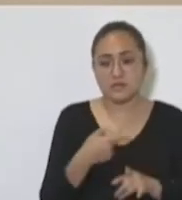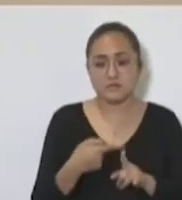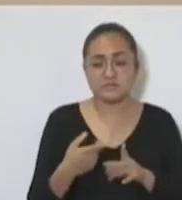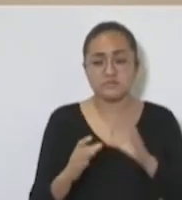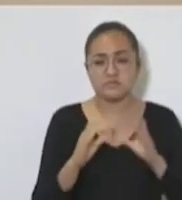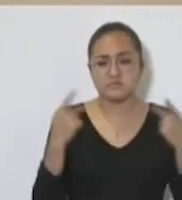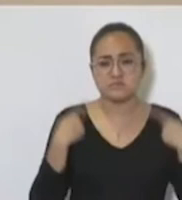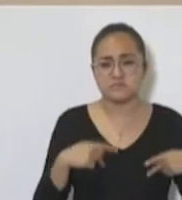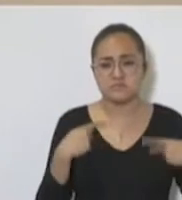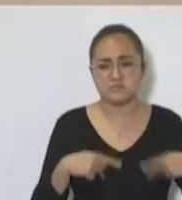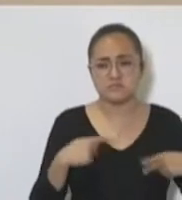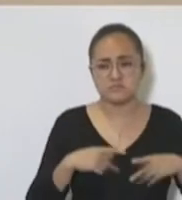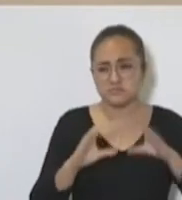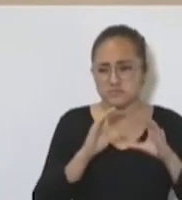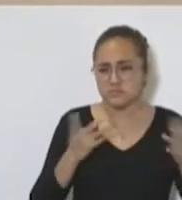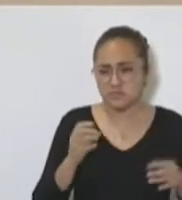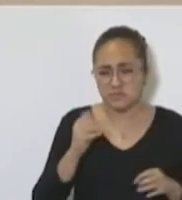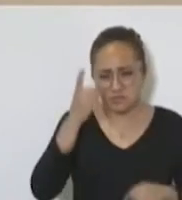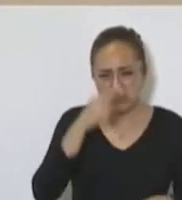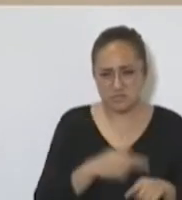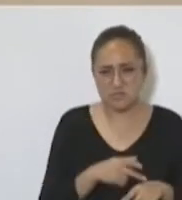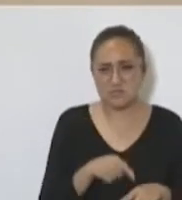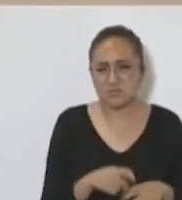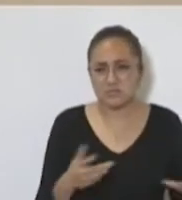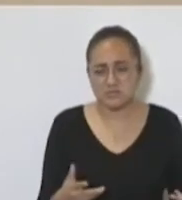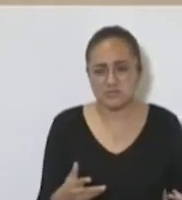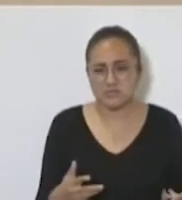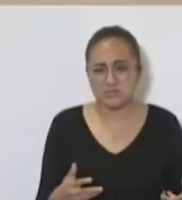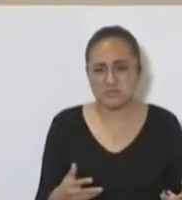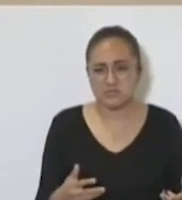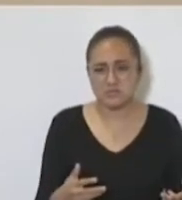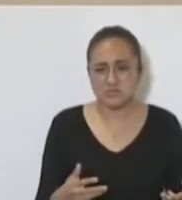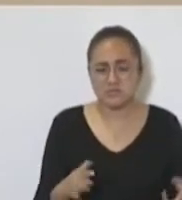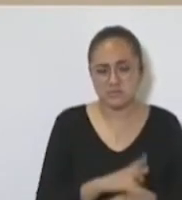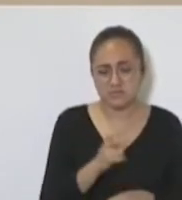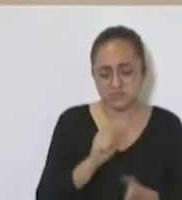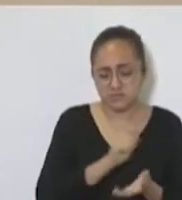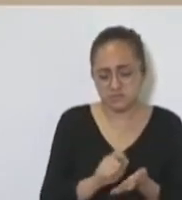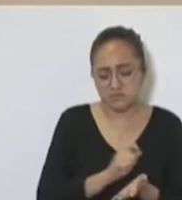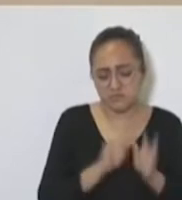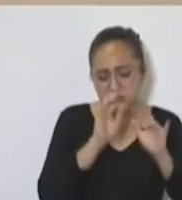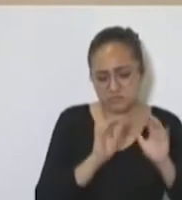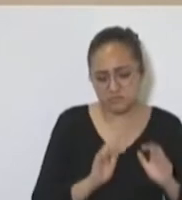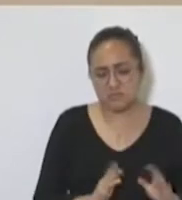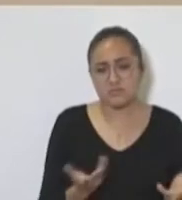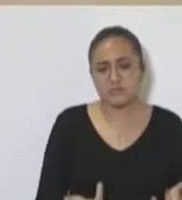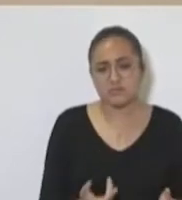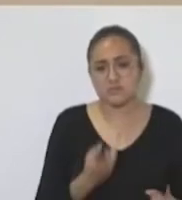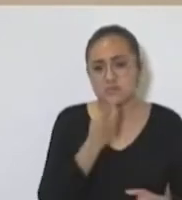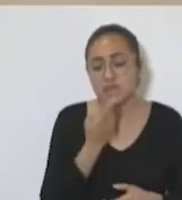de comunicación o el director de un medio de comunicación por lo que se escribió revelando